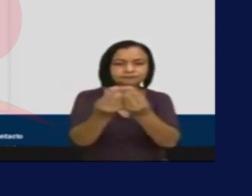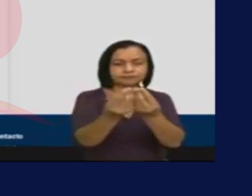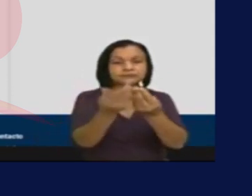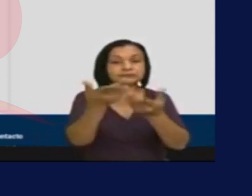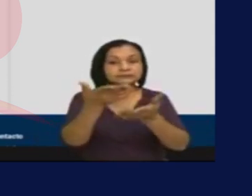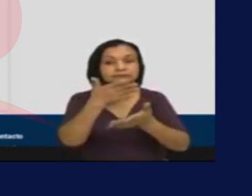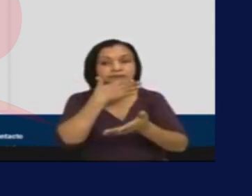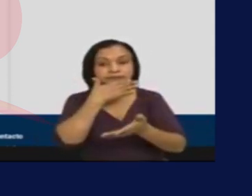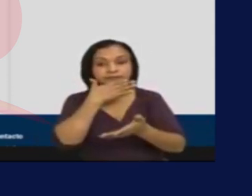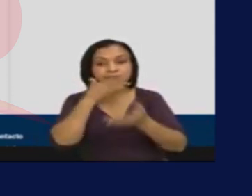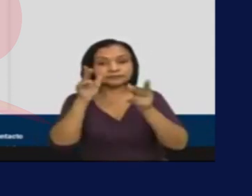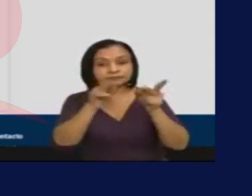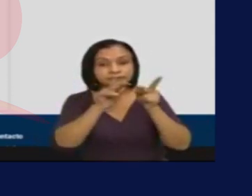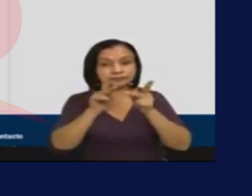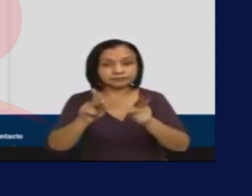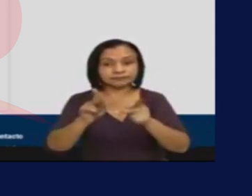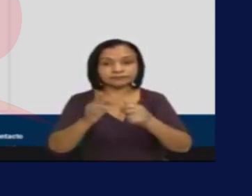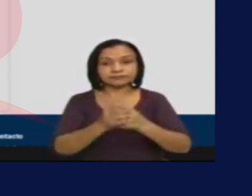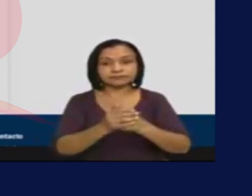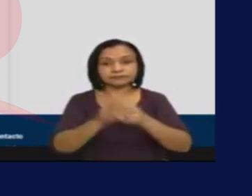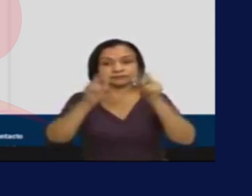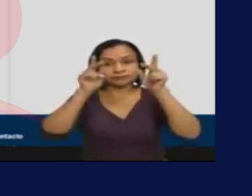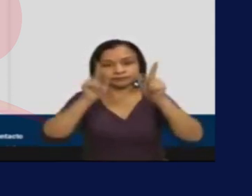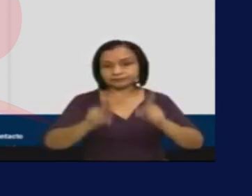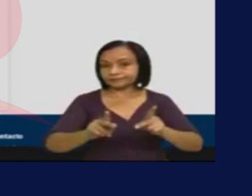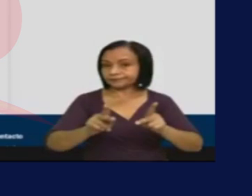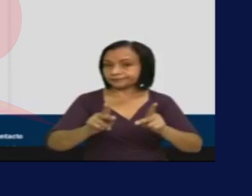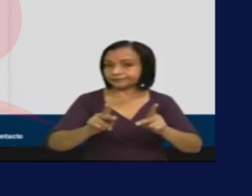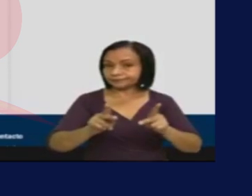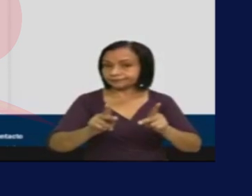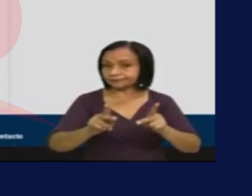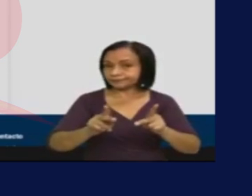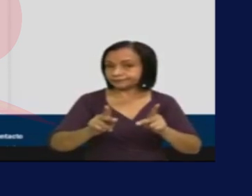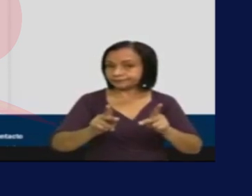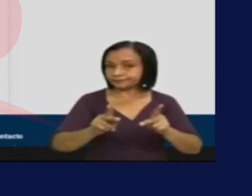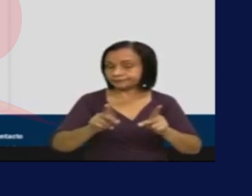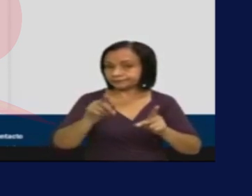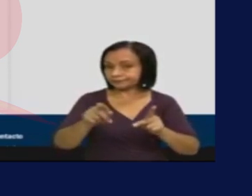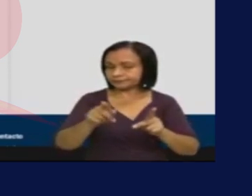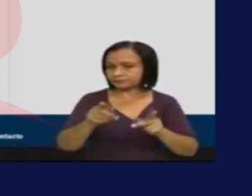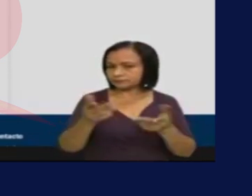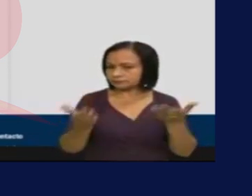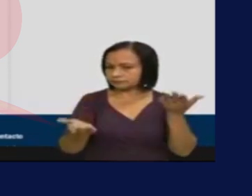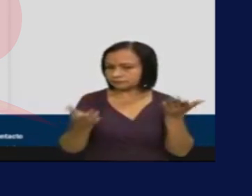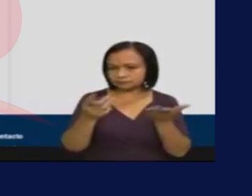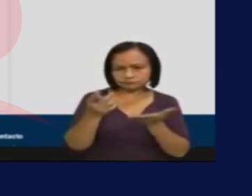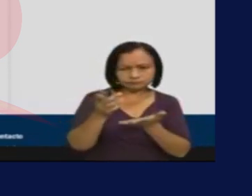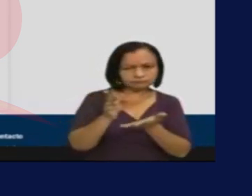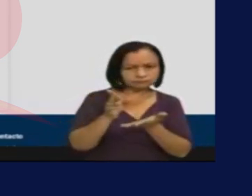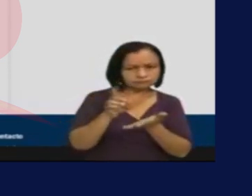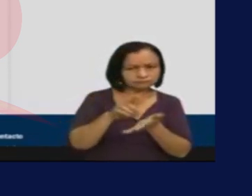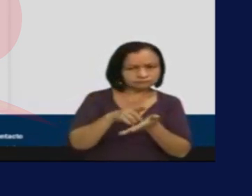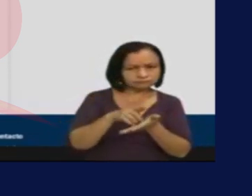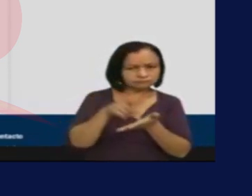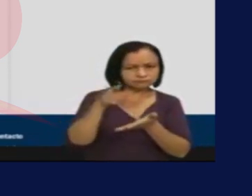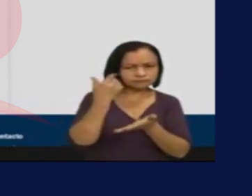riesgo grande. Okay. Ninguna persona que esté con sospecha o